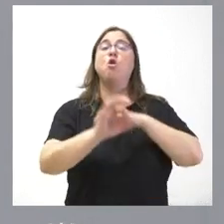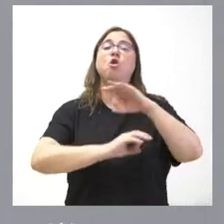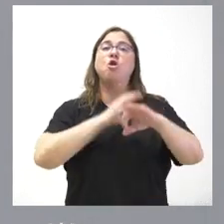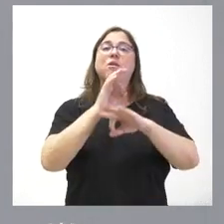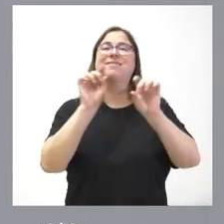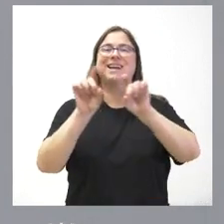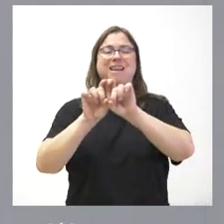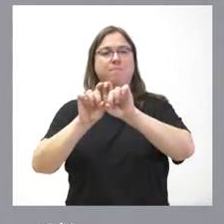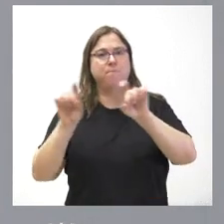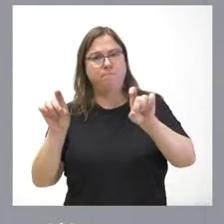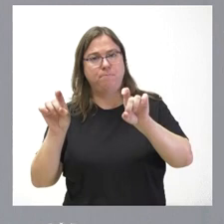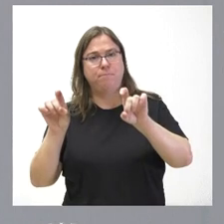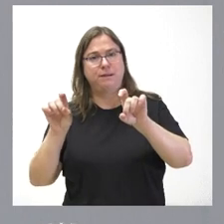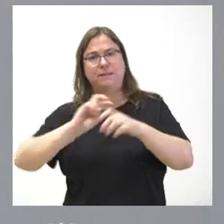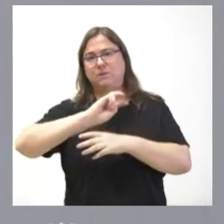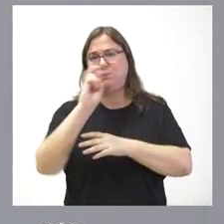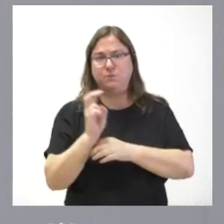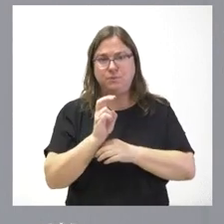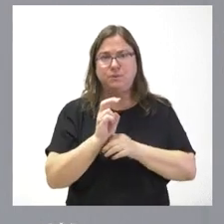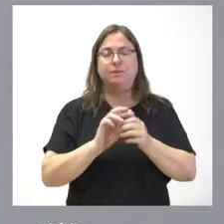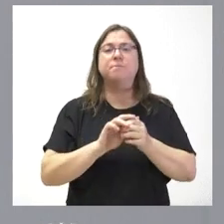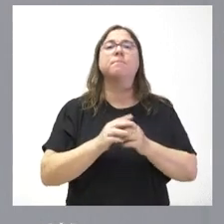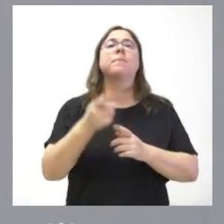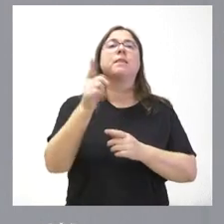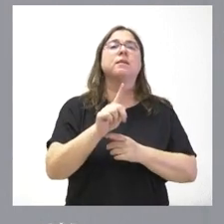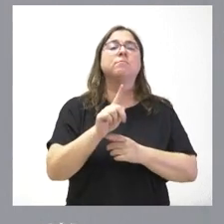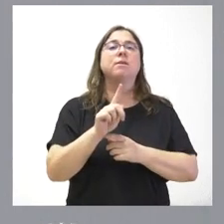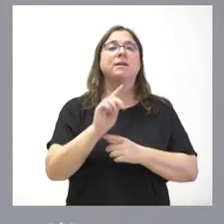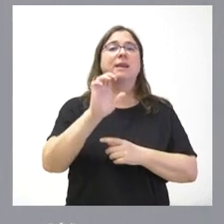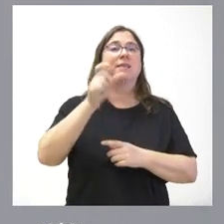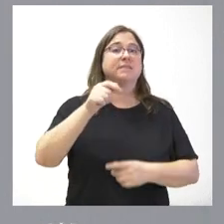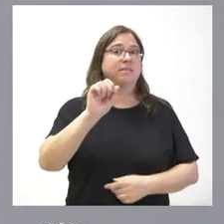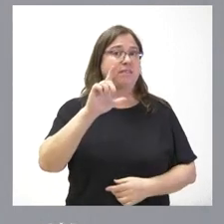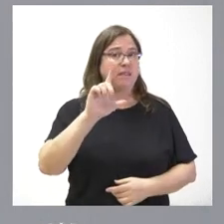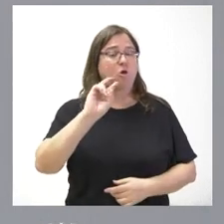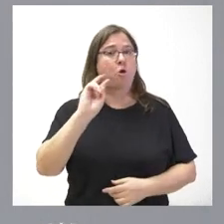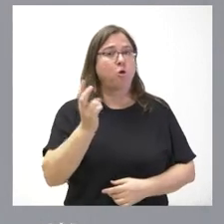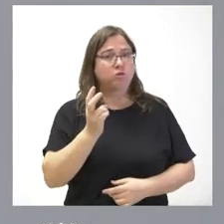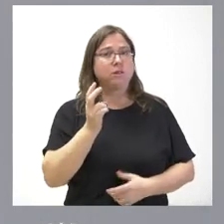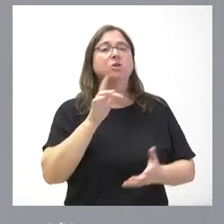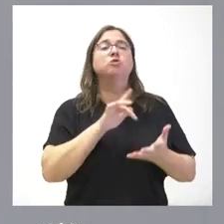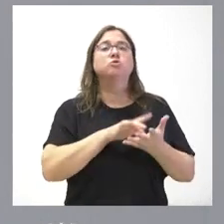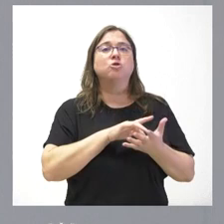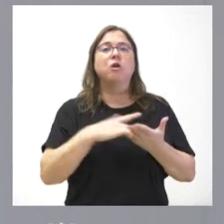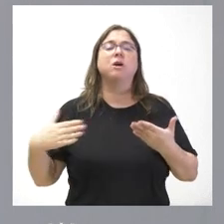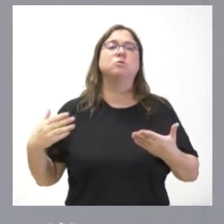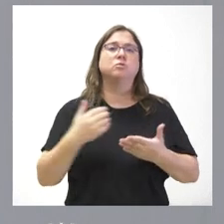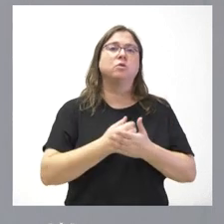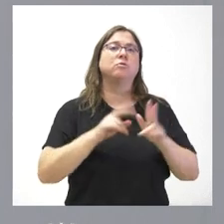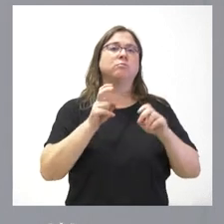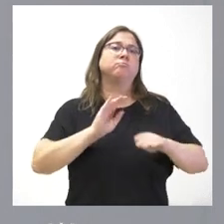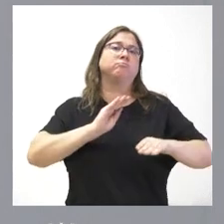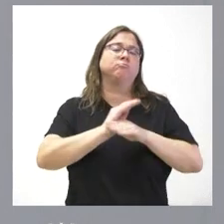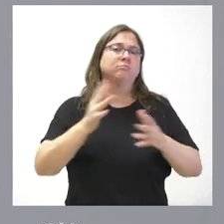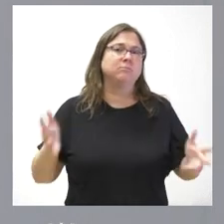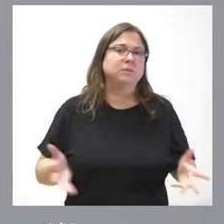empresariales de distinta naturaleza también de exil y otro tipo de entidades que se dedican a todo lo que tiene que ver con el fomento del